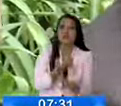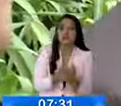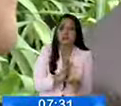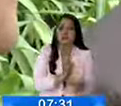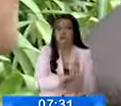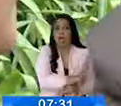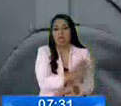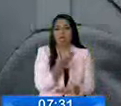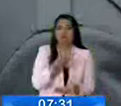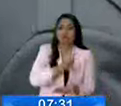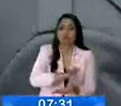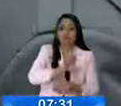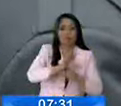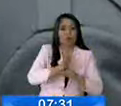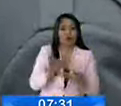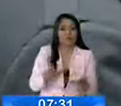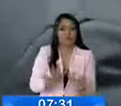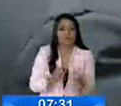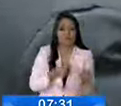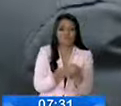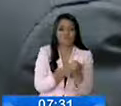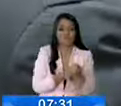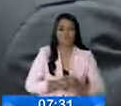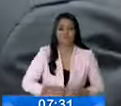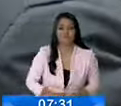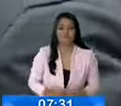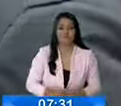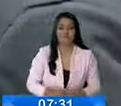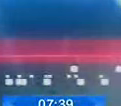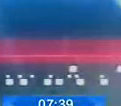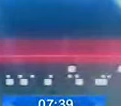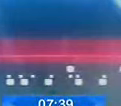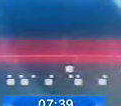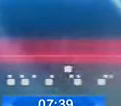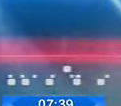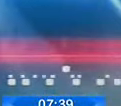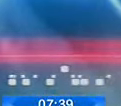de invertir, informó Héctor Romero.